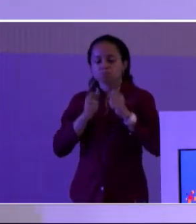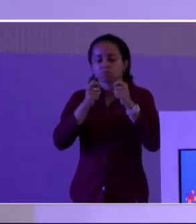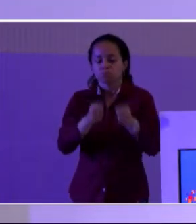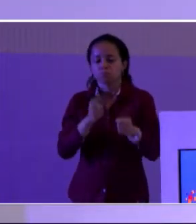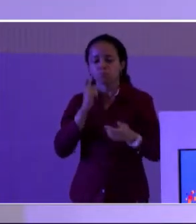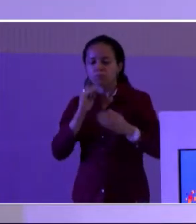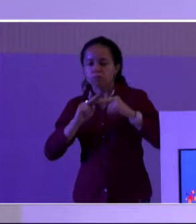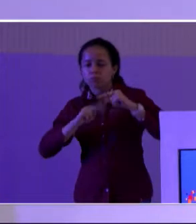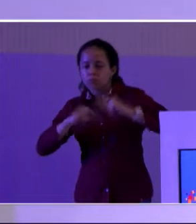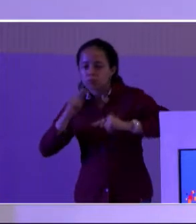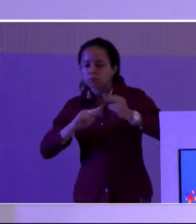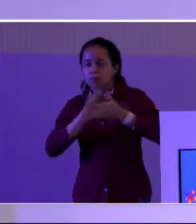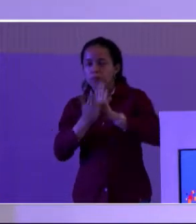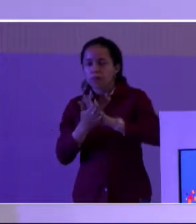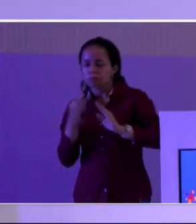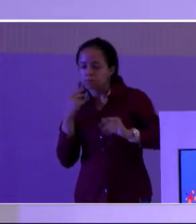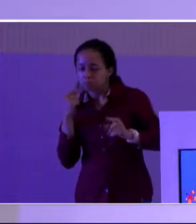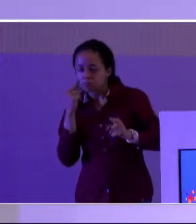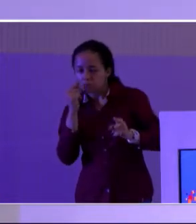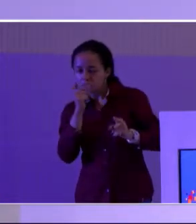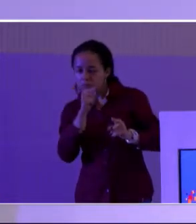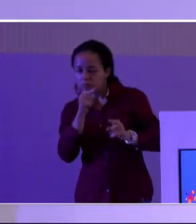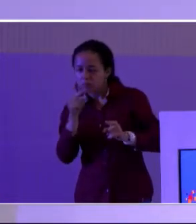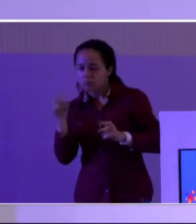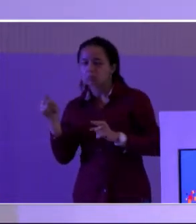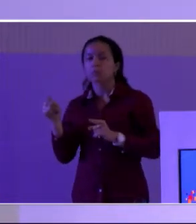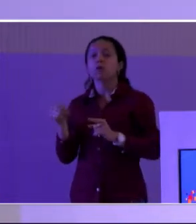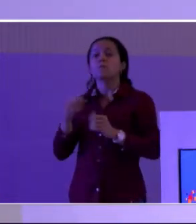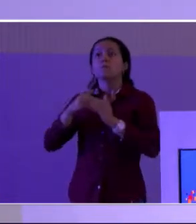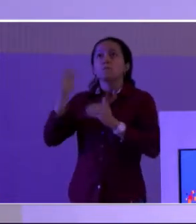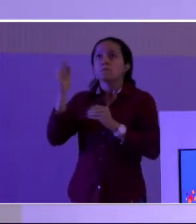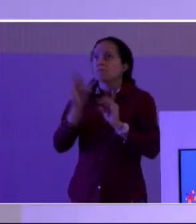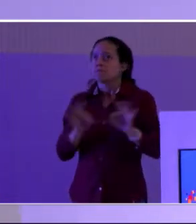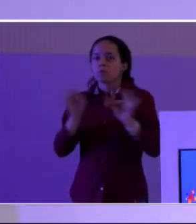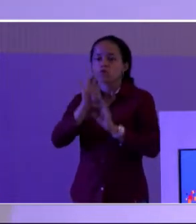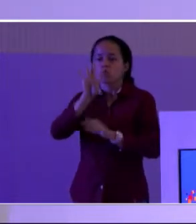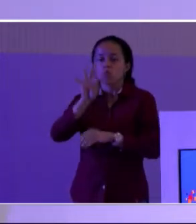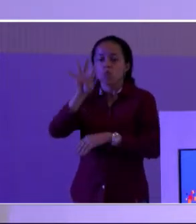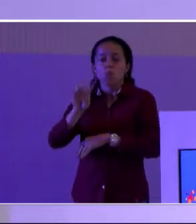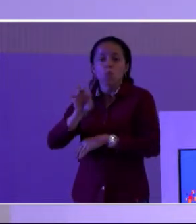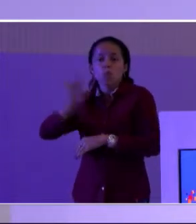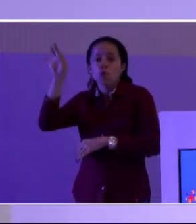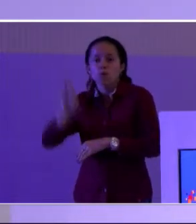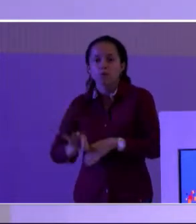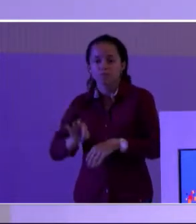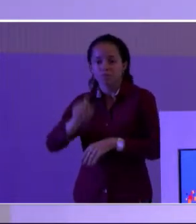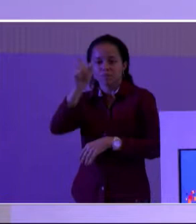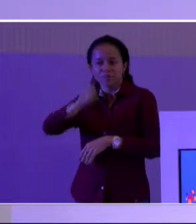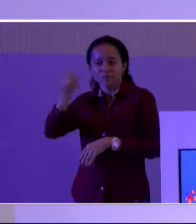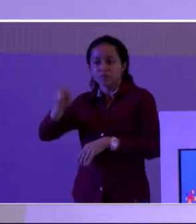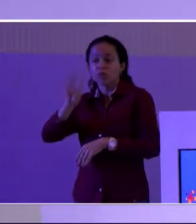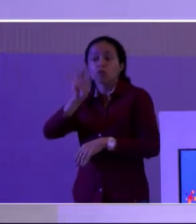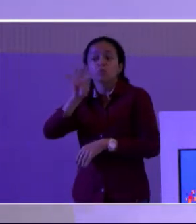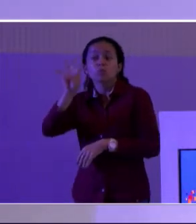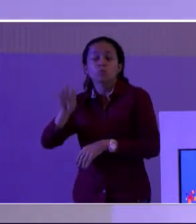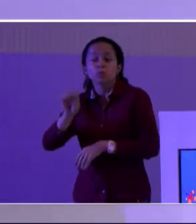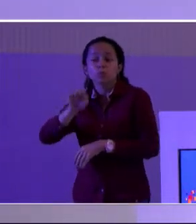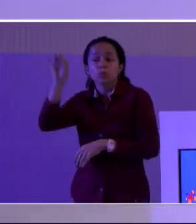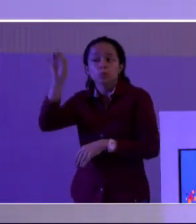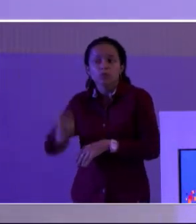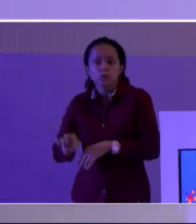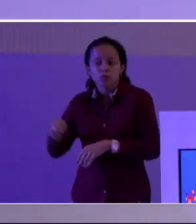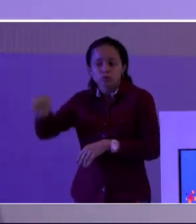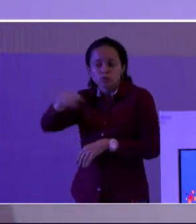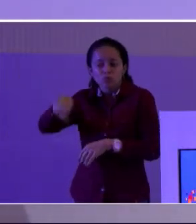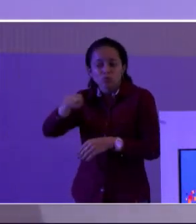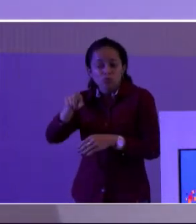paz, pero la más importante, el 99% de las personas, oigámoslo bien, el 99% de